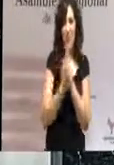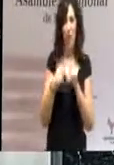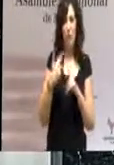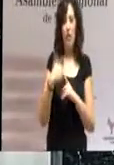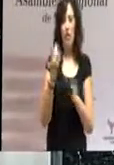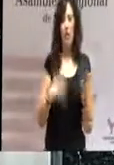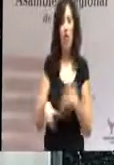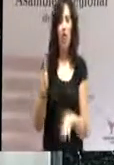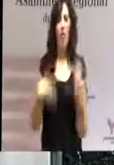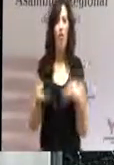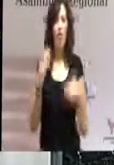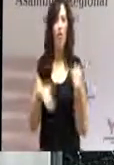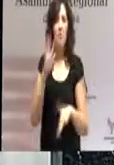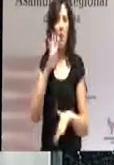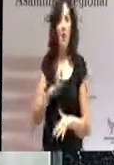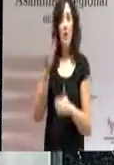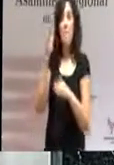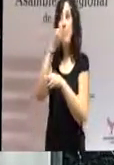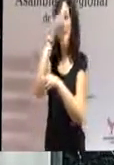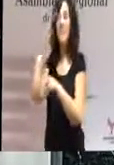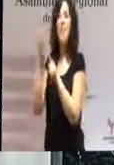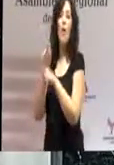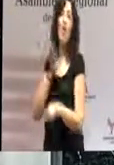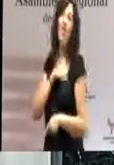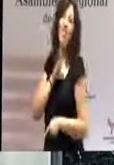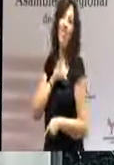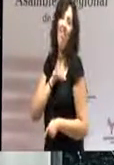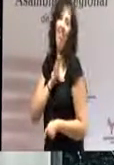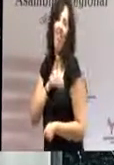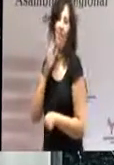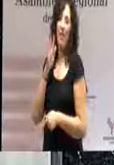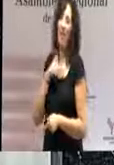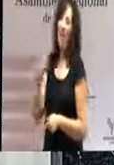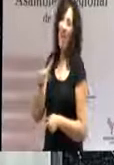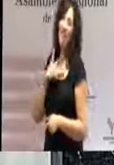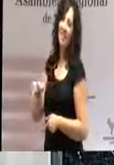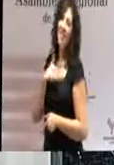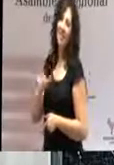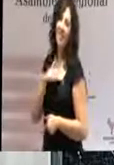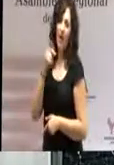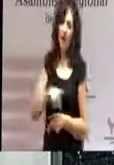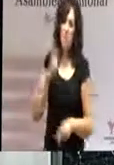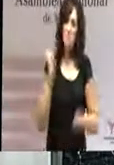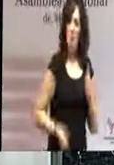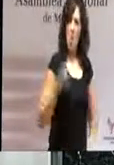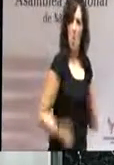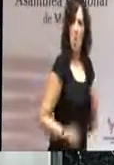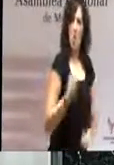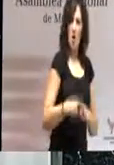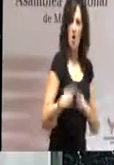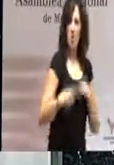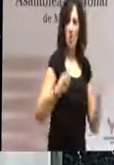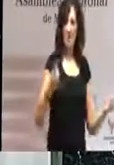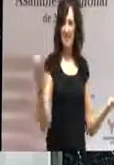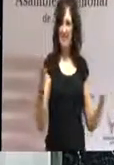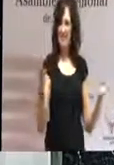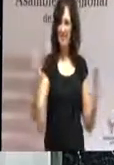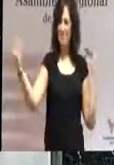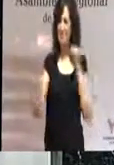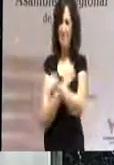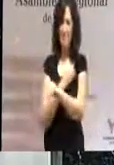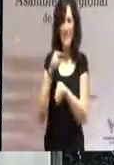dóciles con los suyos en Madrid. Eso es partidismo, señor presidente, eso no es